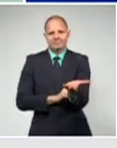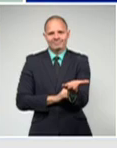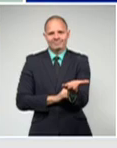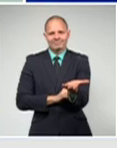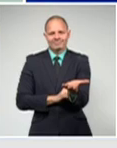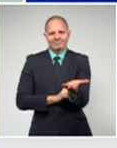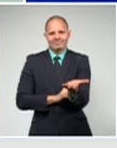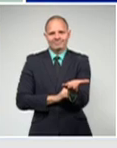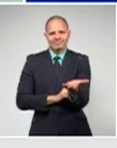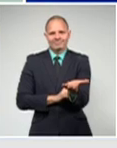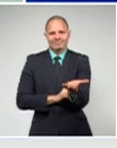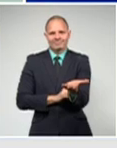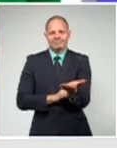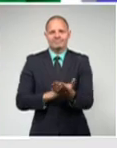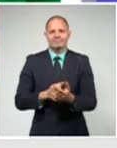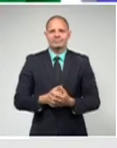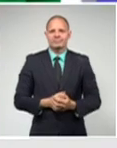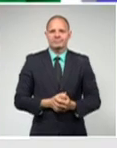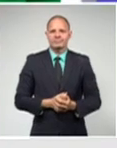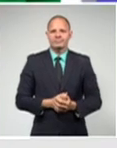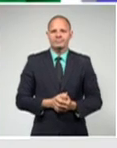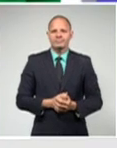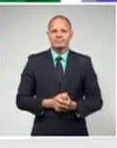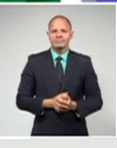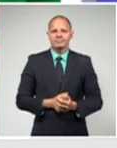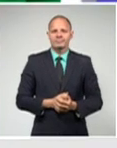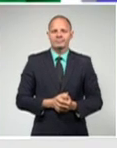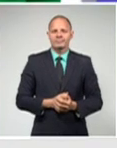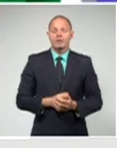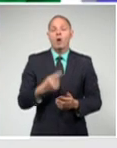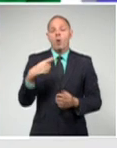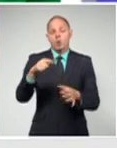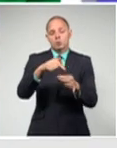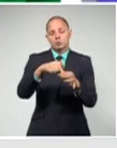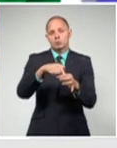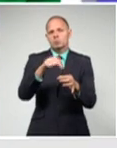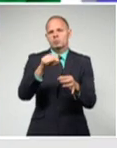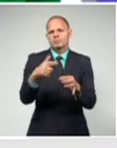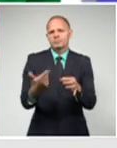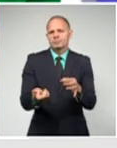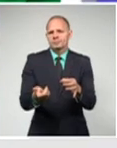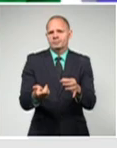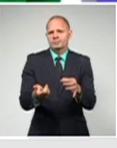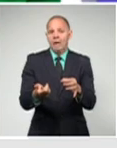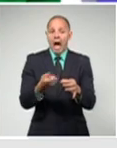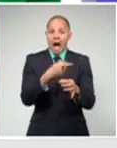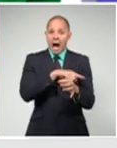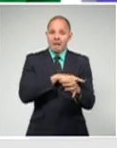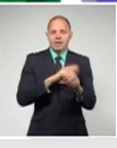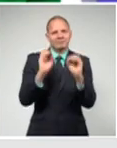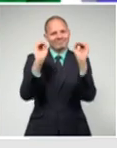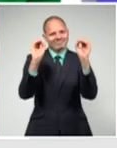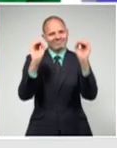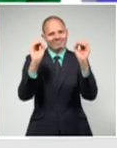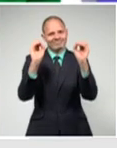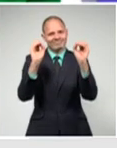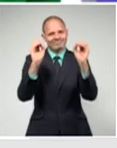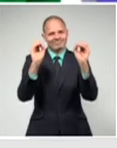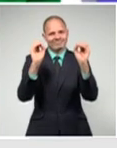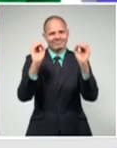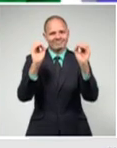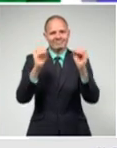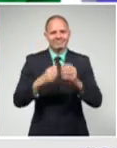presentaron la mayor transmisión. El municipio Isla de la Juventud no confirma casos en el día de ayer,